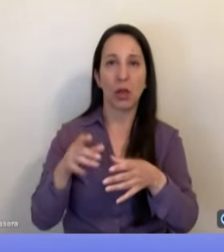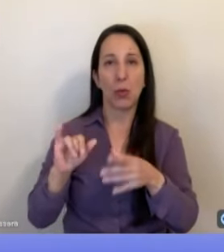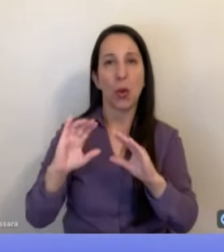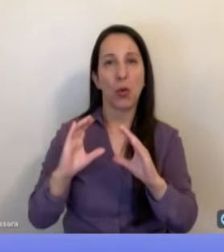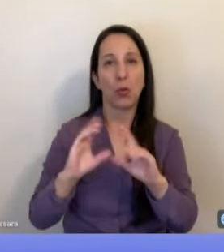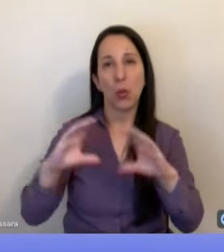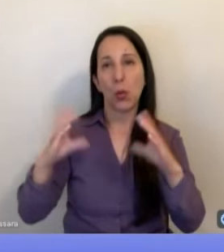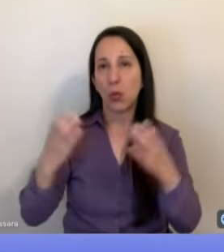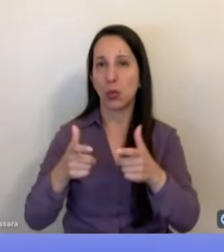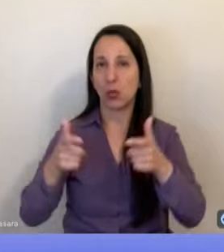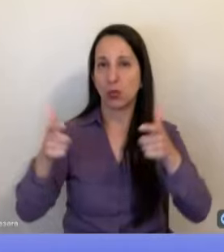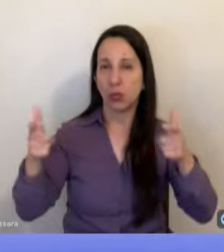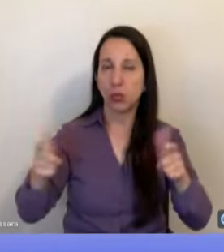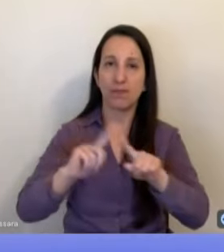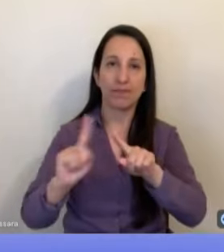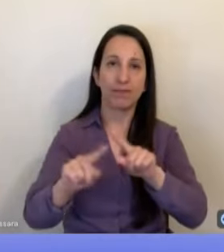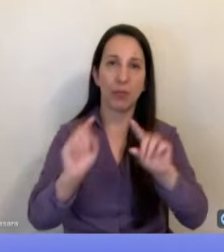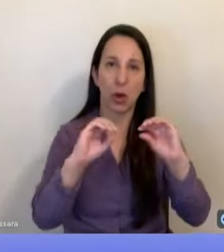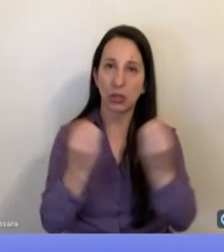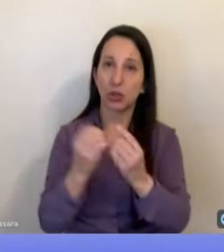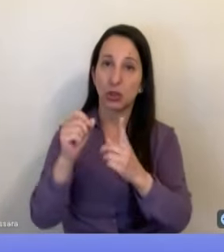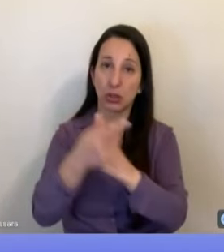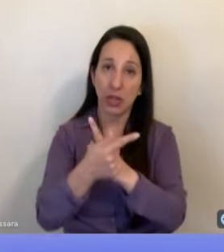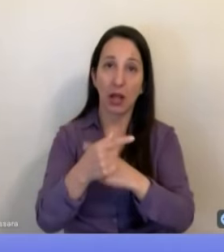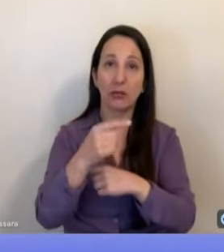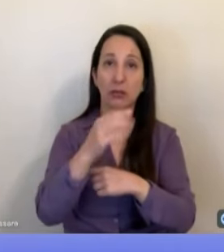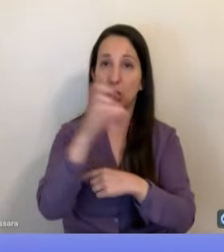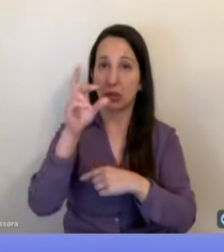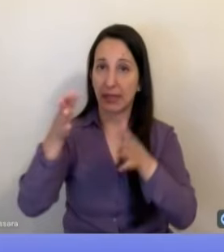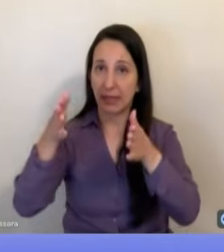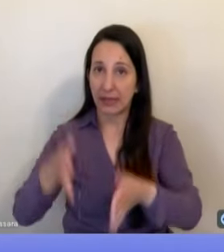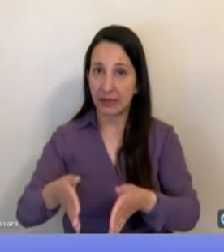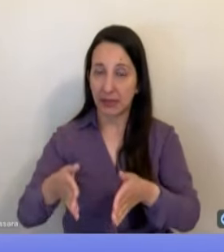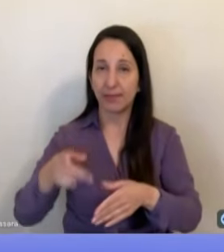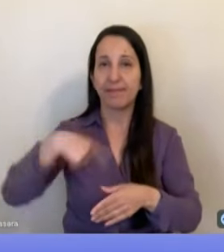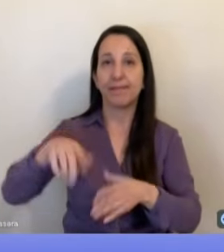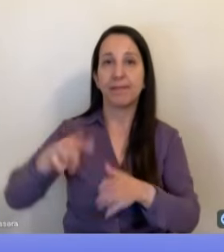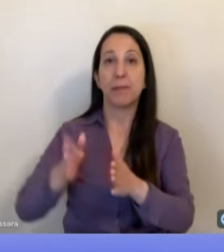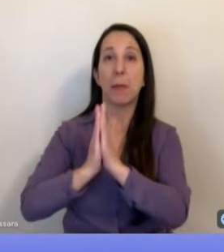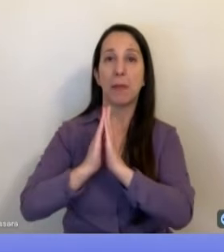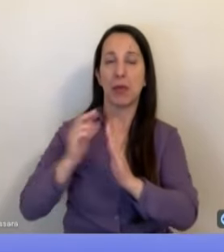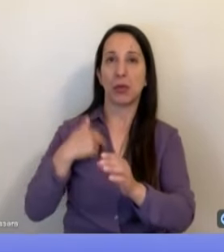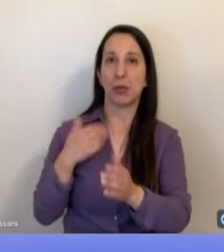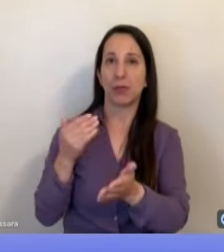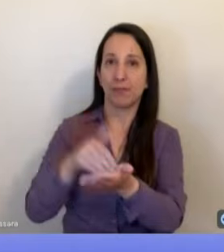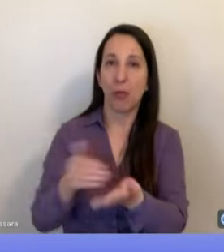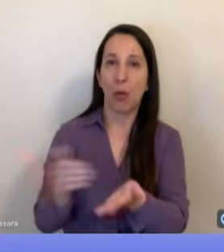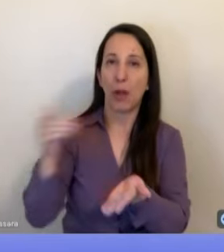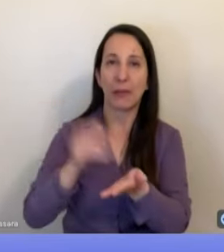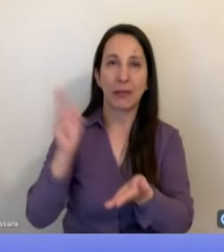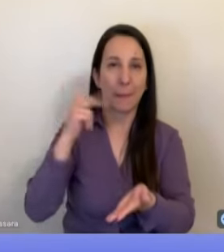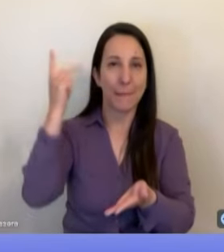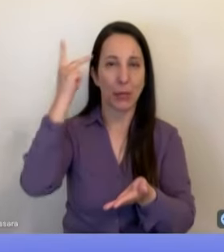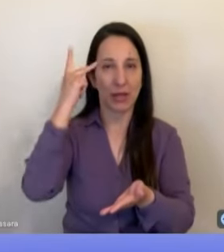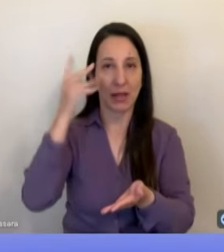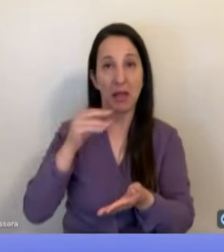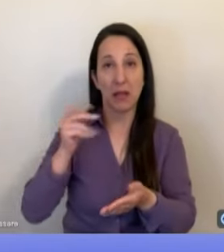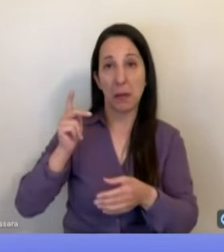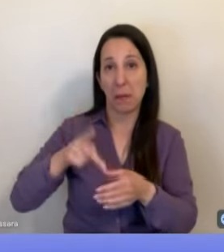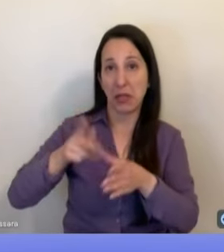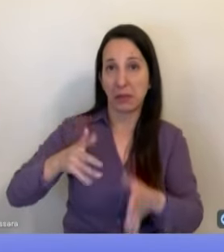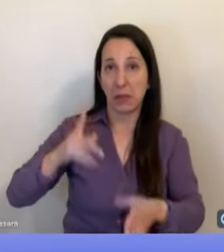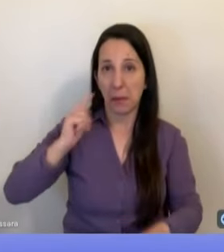de organizaciones sociales y de costarricenses que me pidieron volver a la política y participar para la presidencia. Y